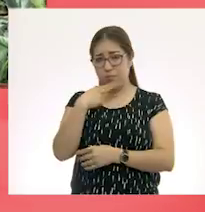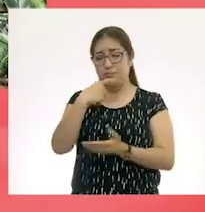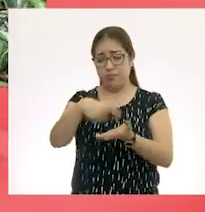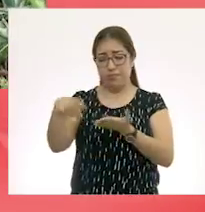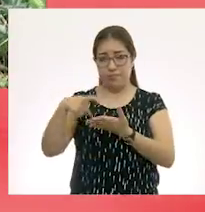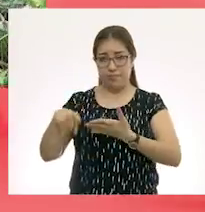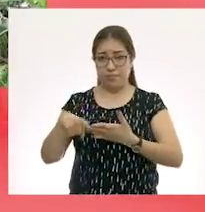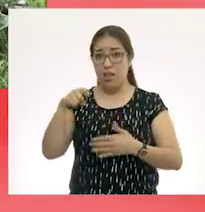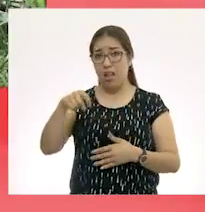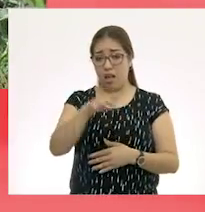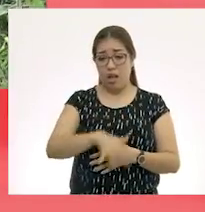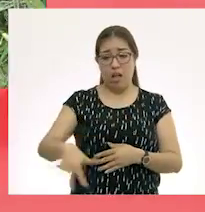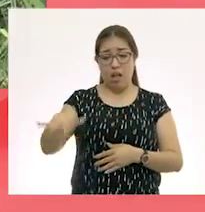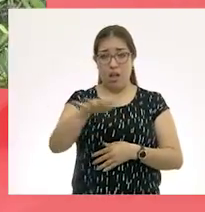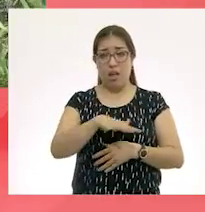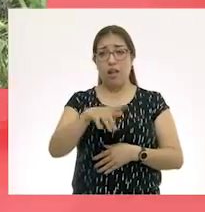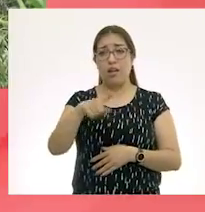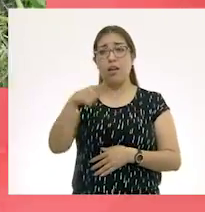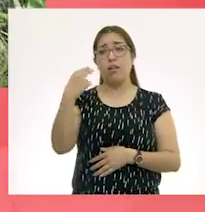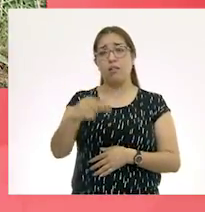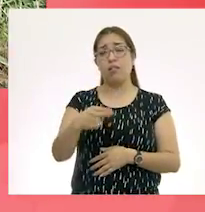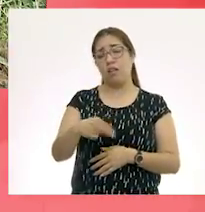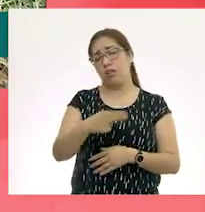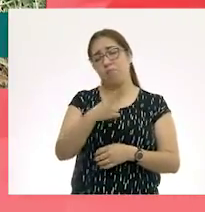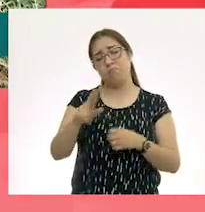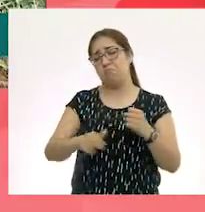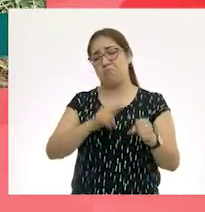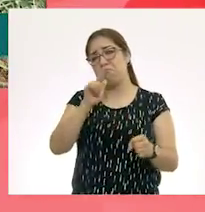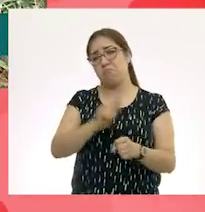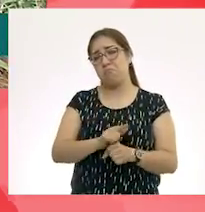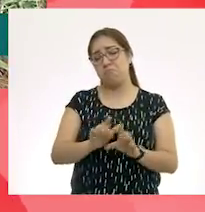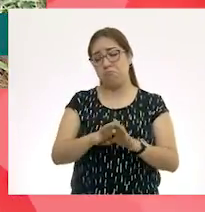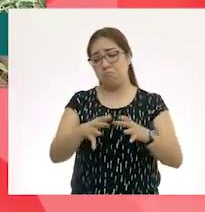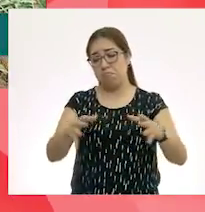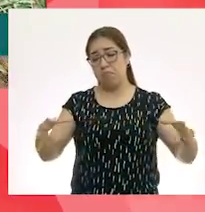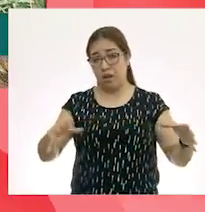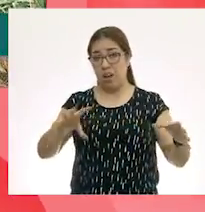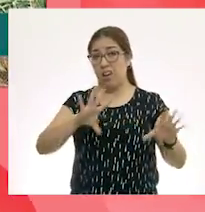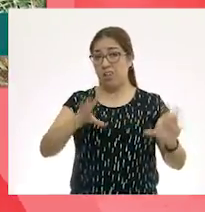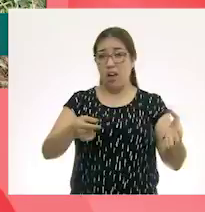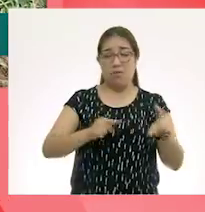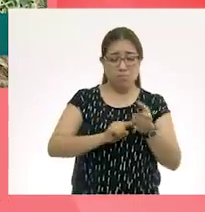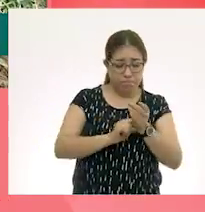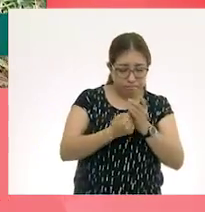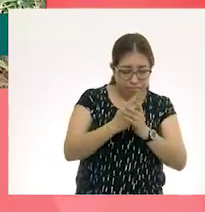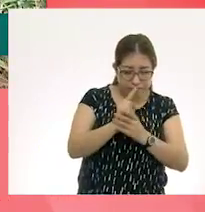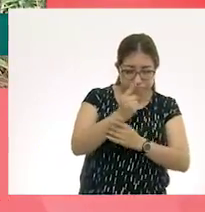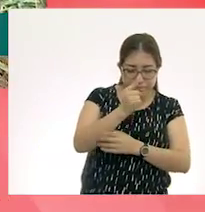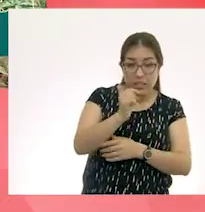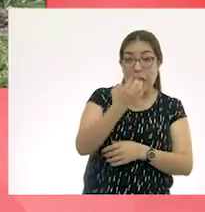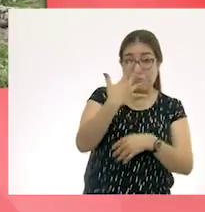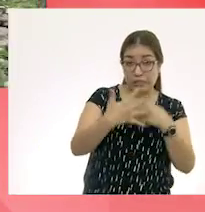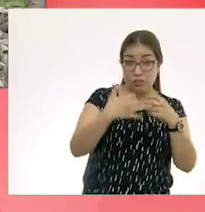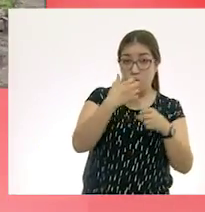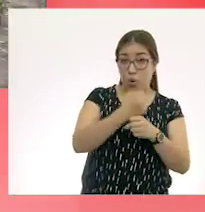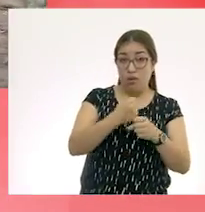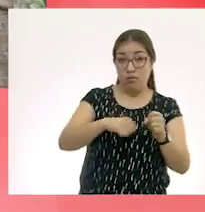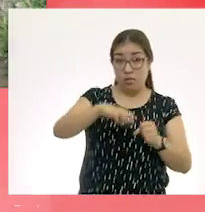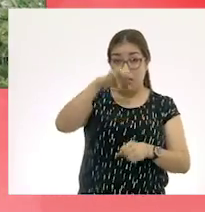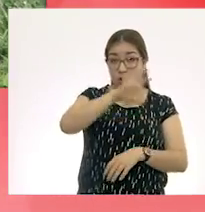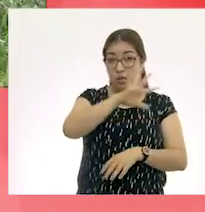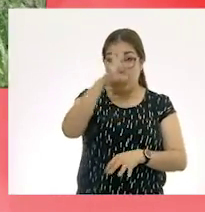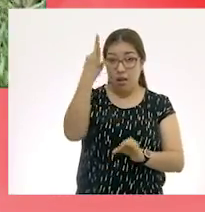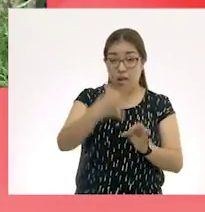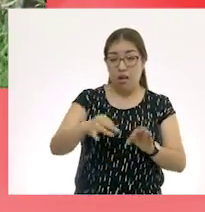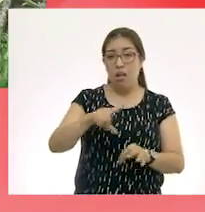En esta área que nos encontramos es el área natural. Ya después de que germinaron, que cumplieron más de 5 años,